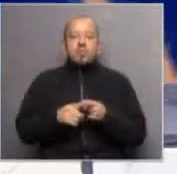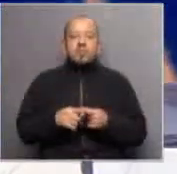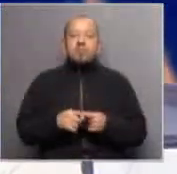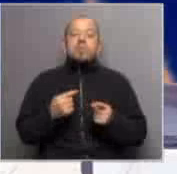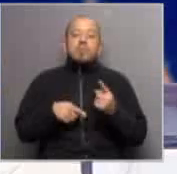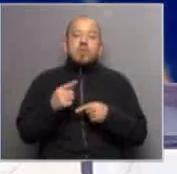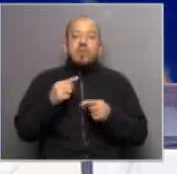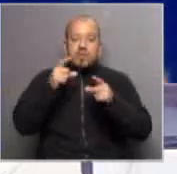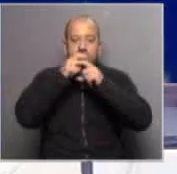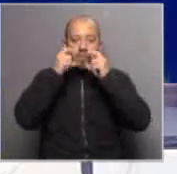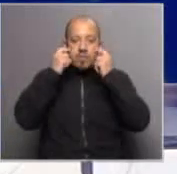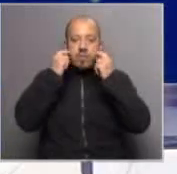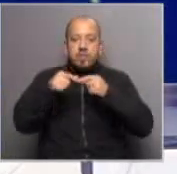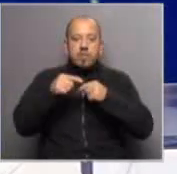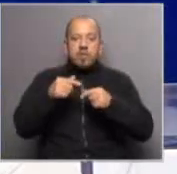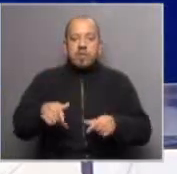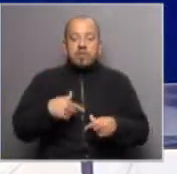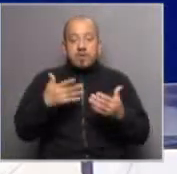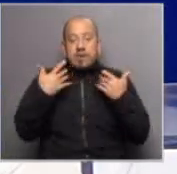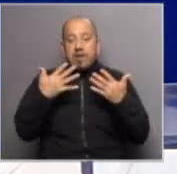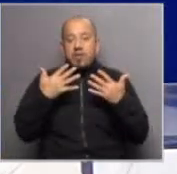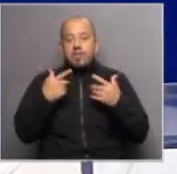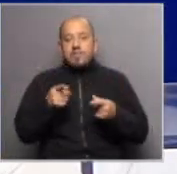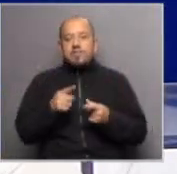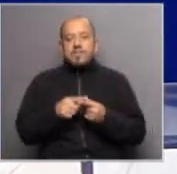pero sin tapabocas. Era verano casi.